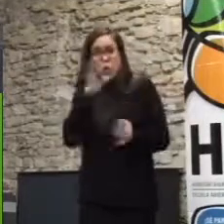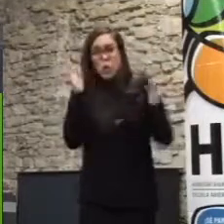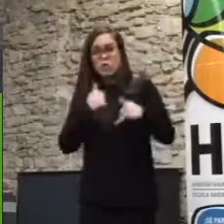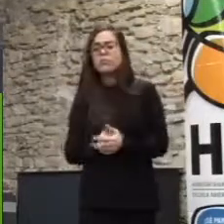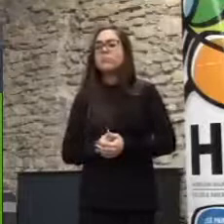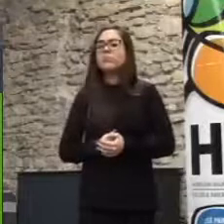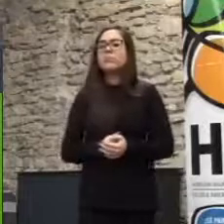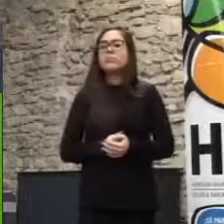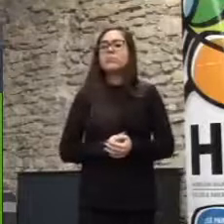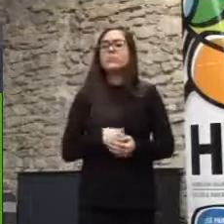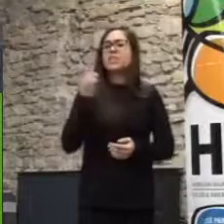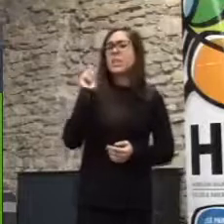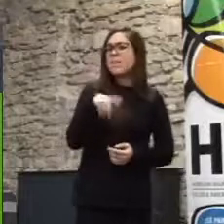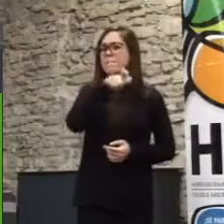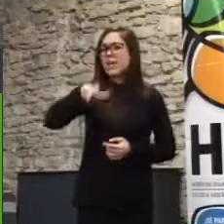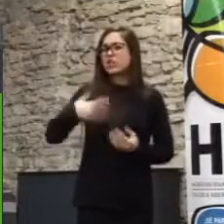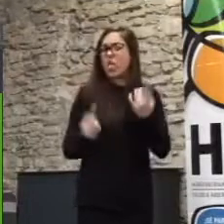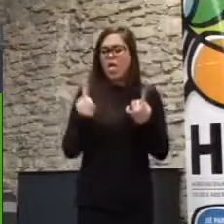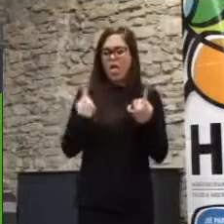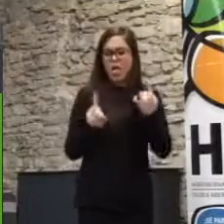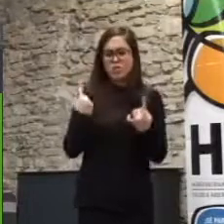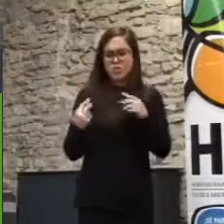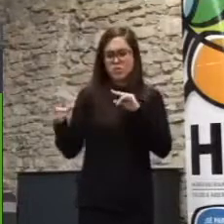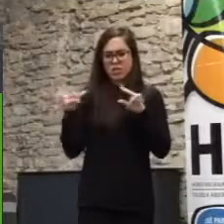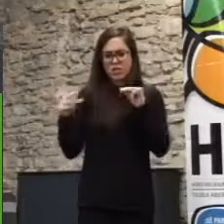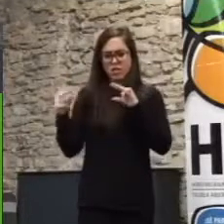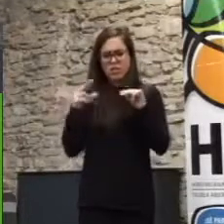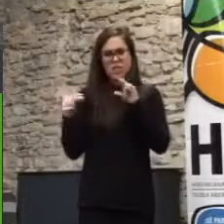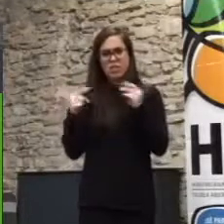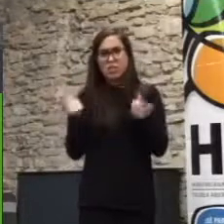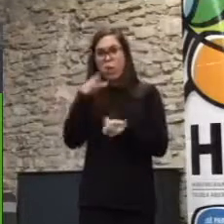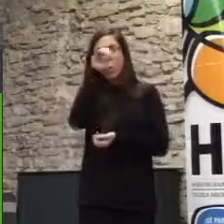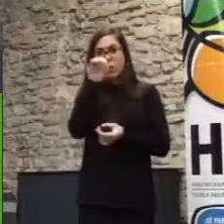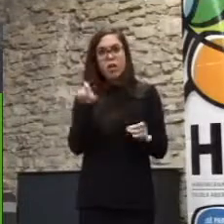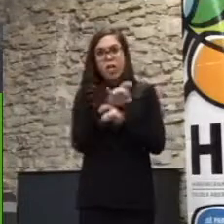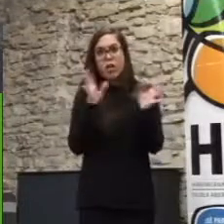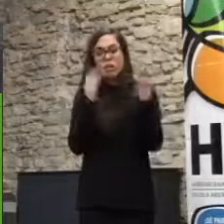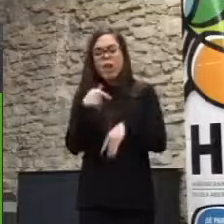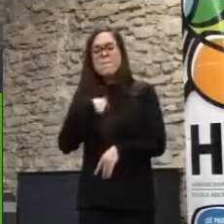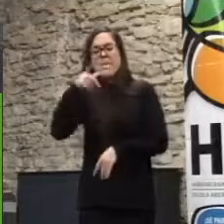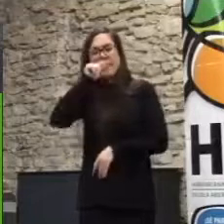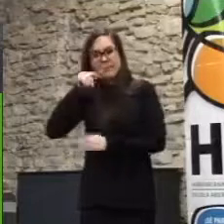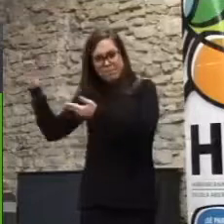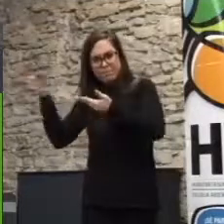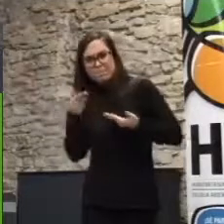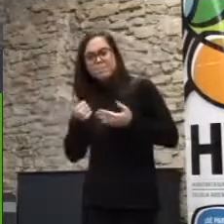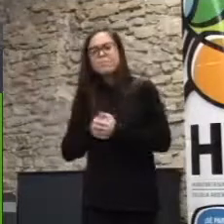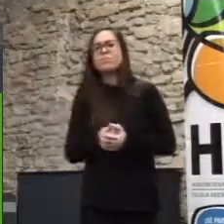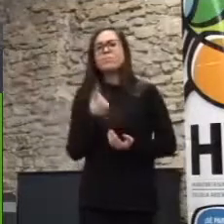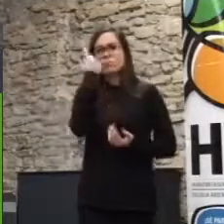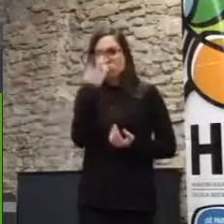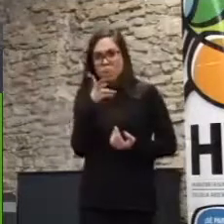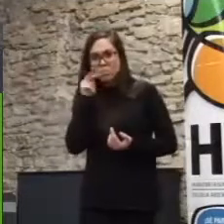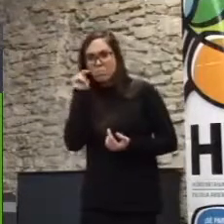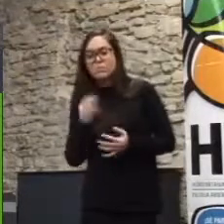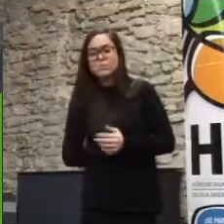da cuenta de que hay cosas de las que no tienen una opinión clara. A mí me pasó, me invitaron a ETV y cuando